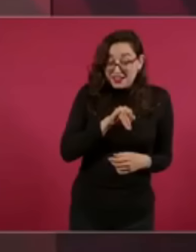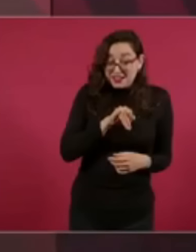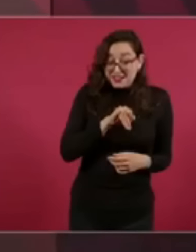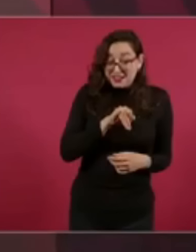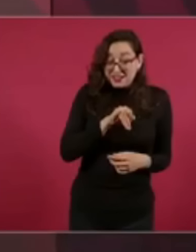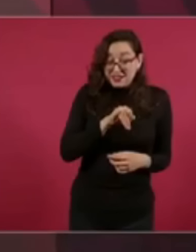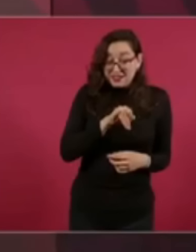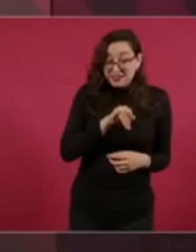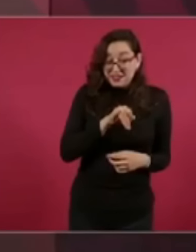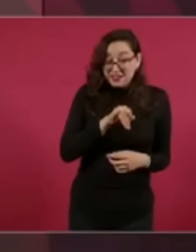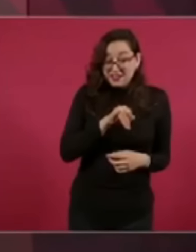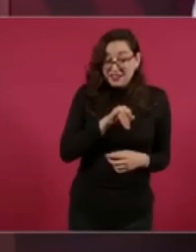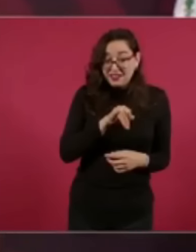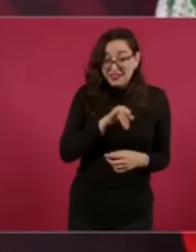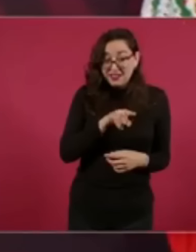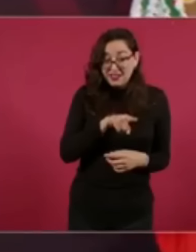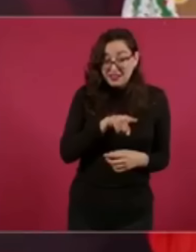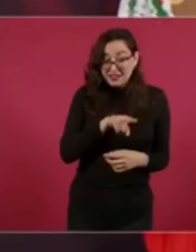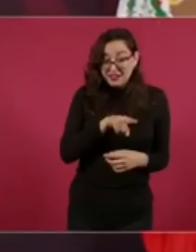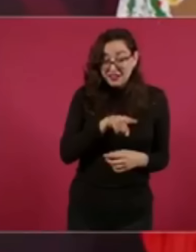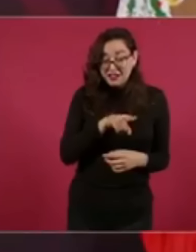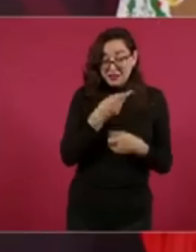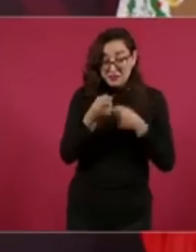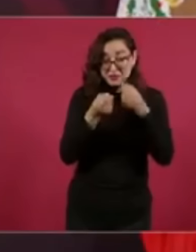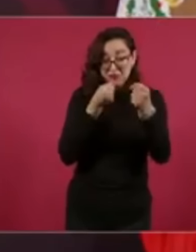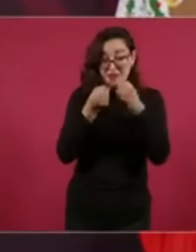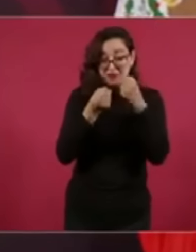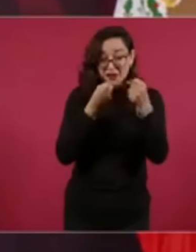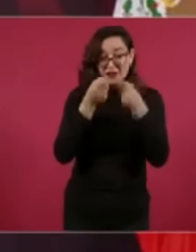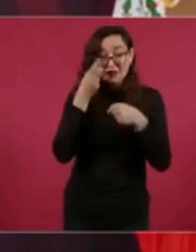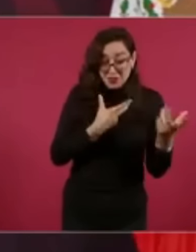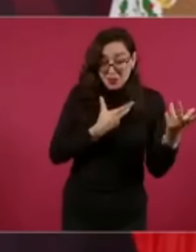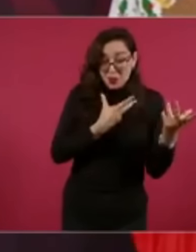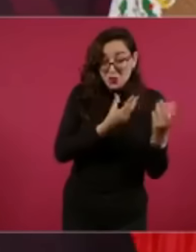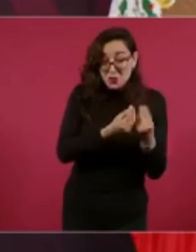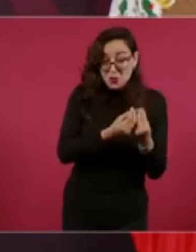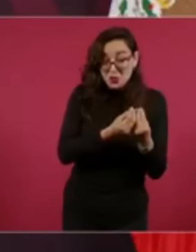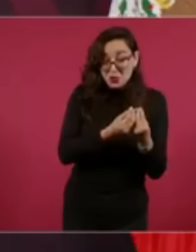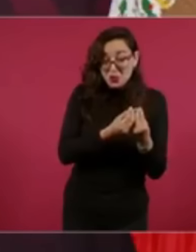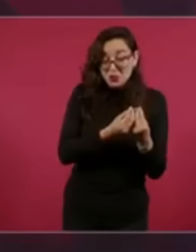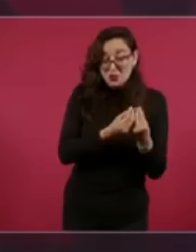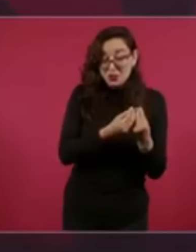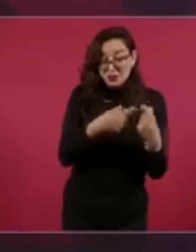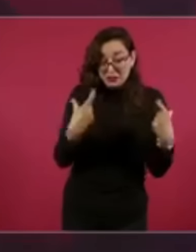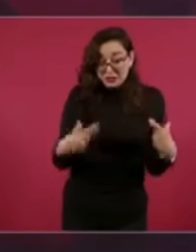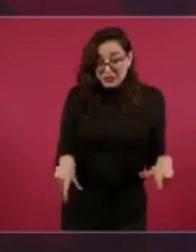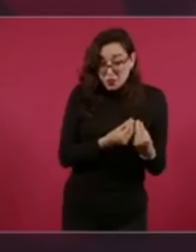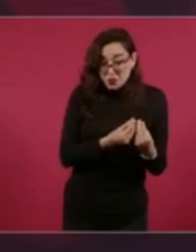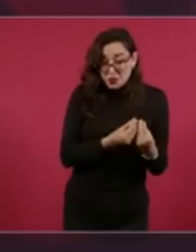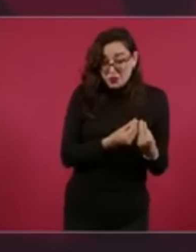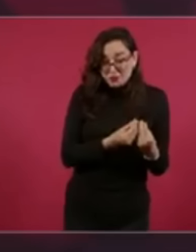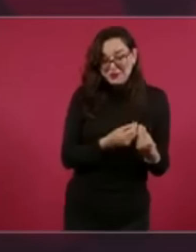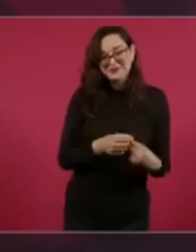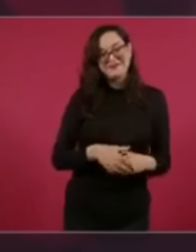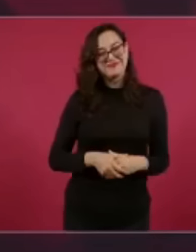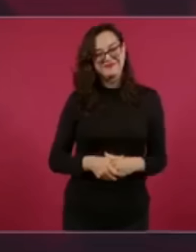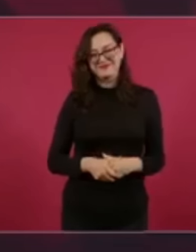los dueños de los medios de comunicación? ¿Con los potentados?